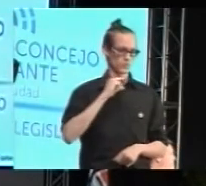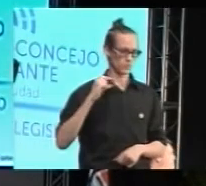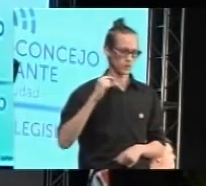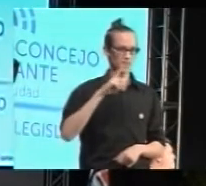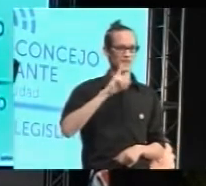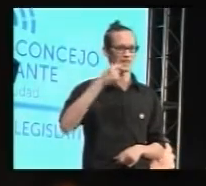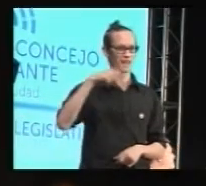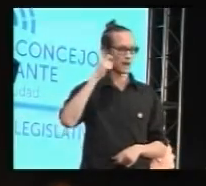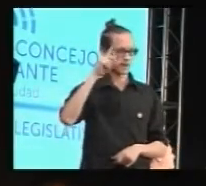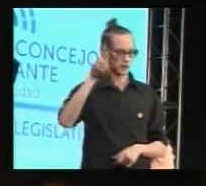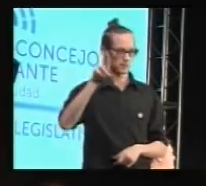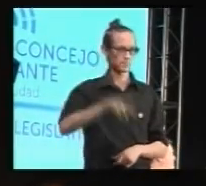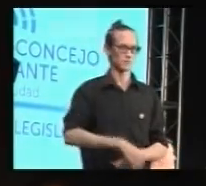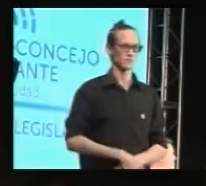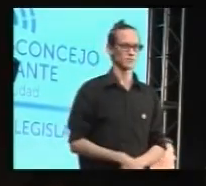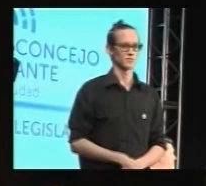Eduardo Tánger,